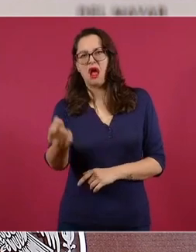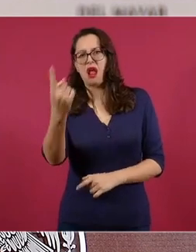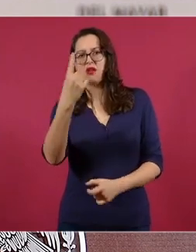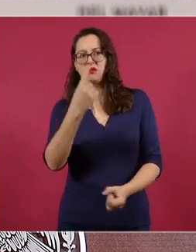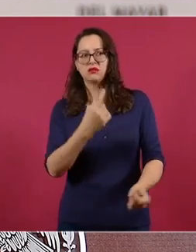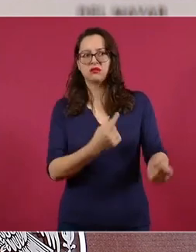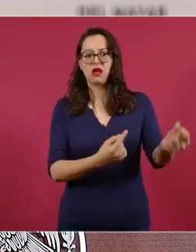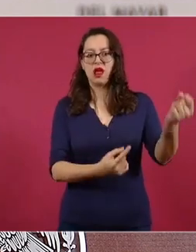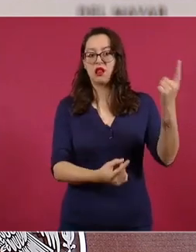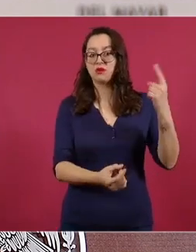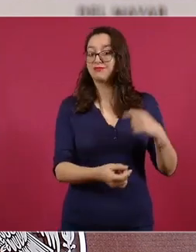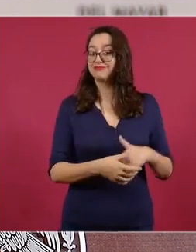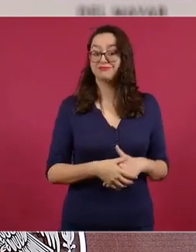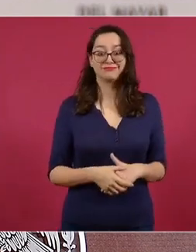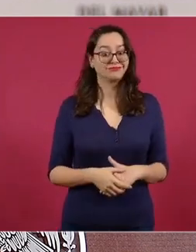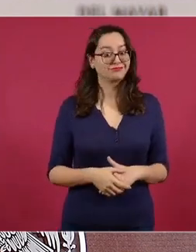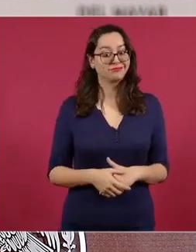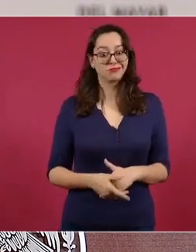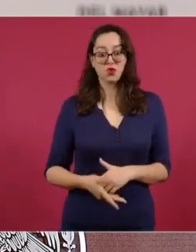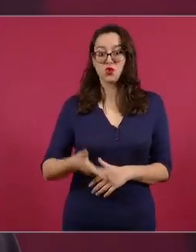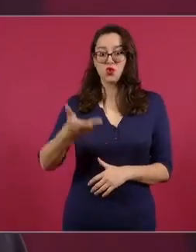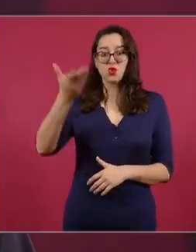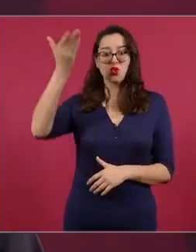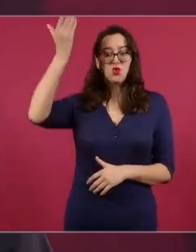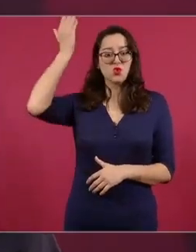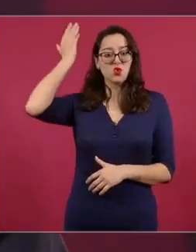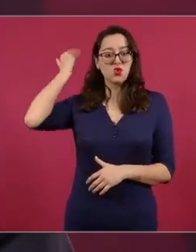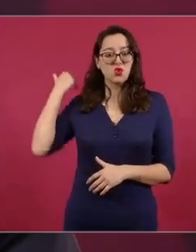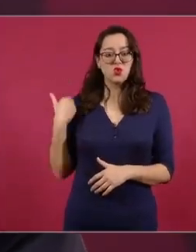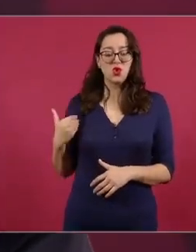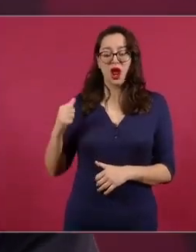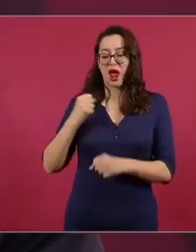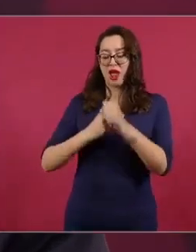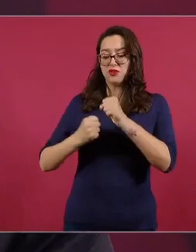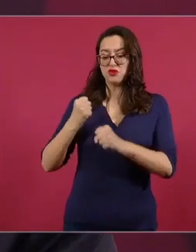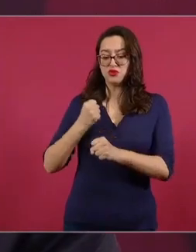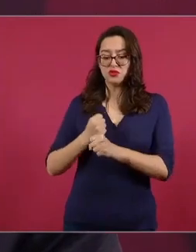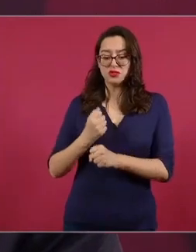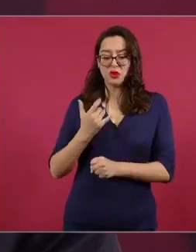desde mediados de los años 50 y que algunos